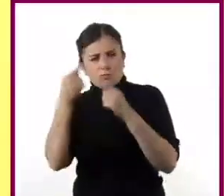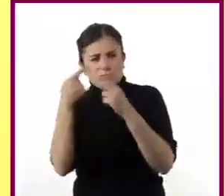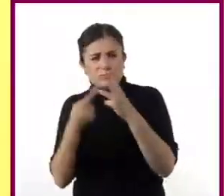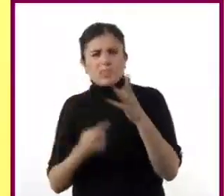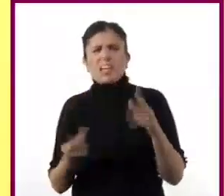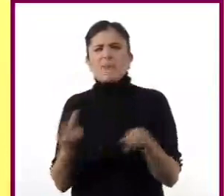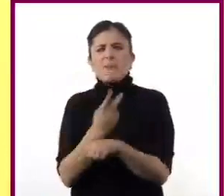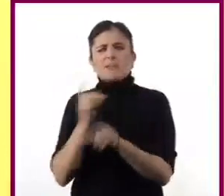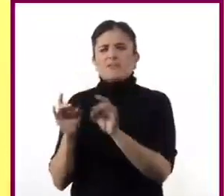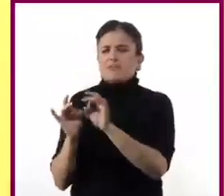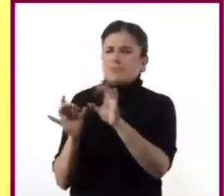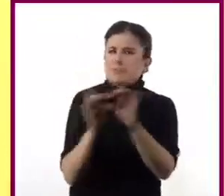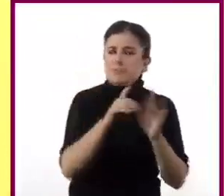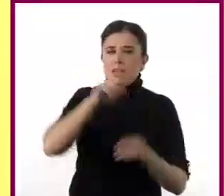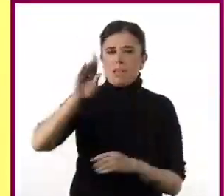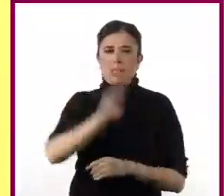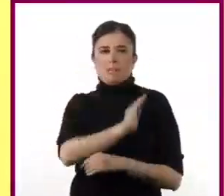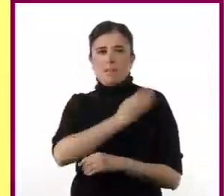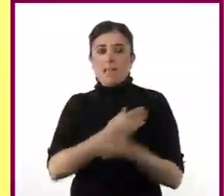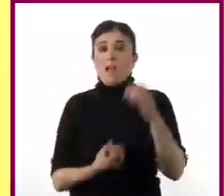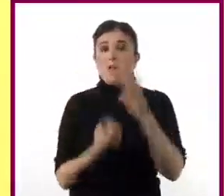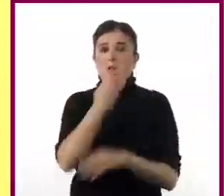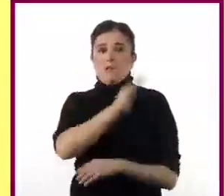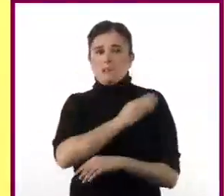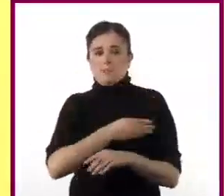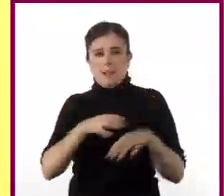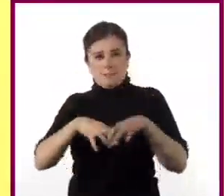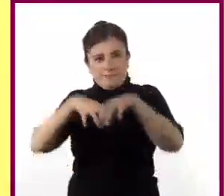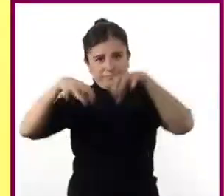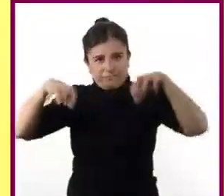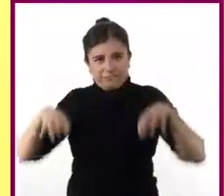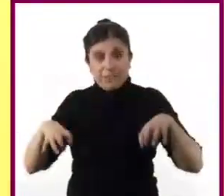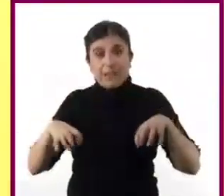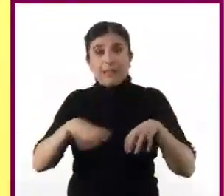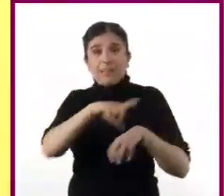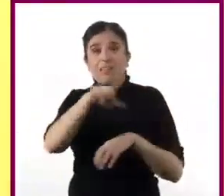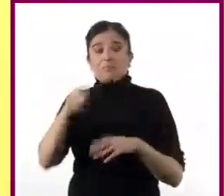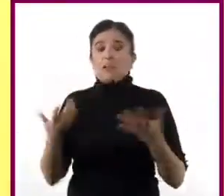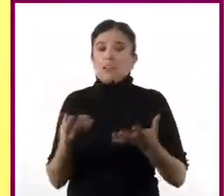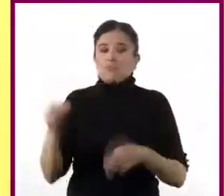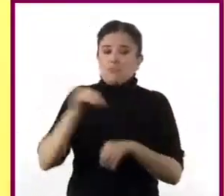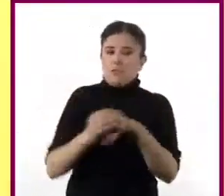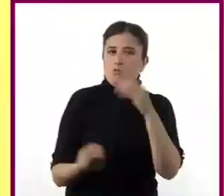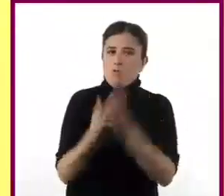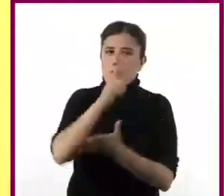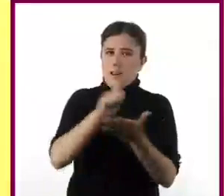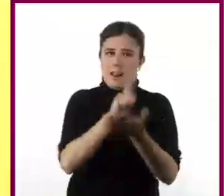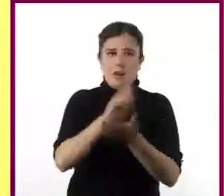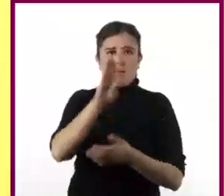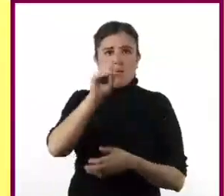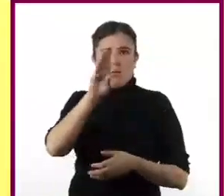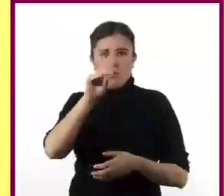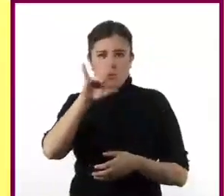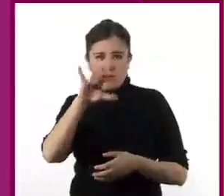que ocurrieron en España y Nueva España, después de la aplicación de las reformas borbónicas.